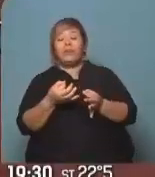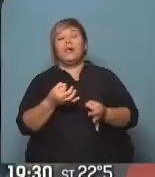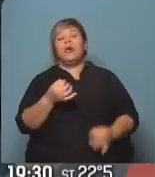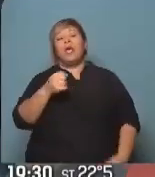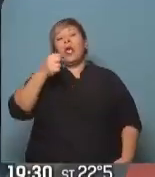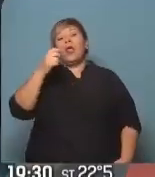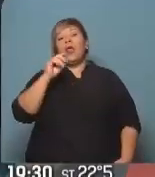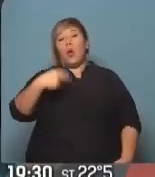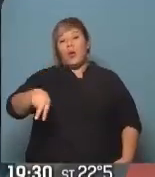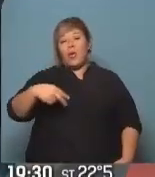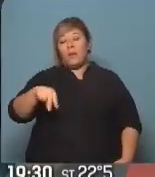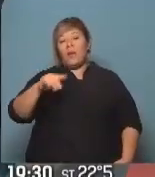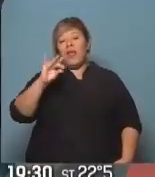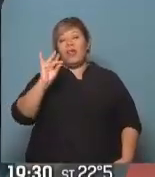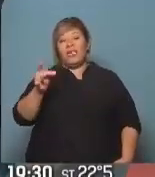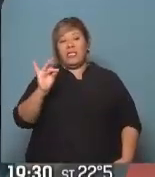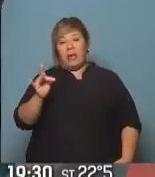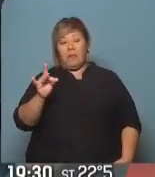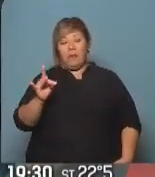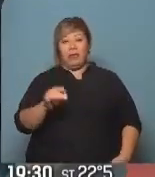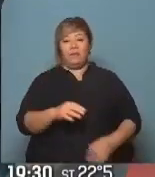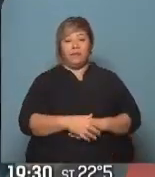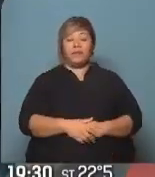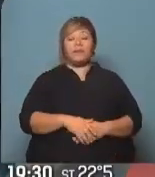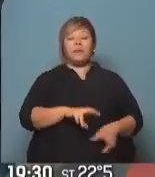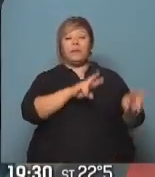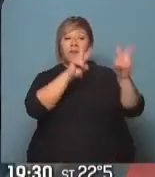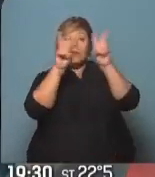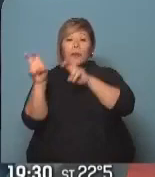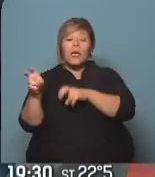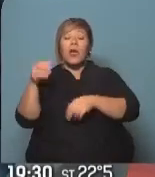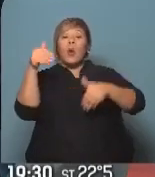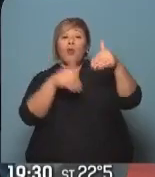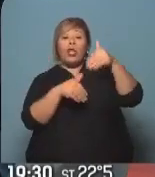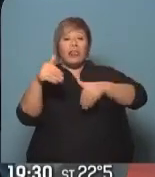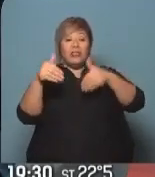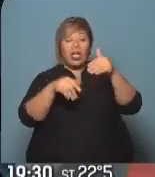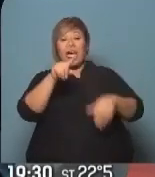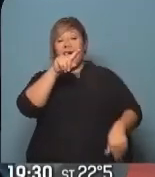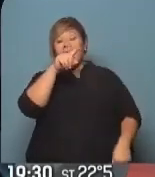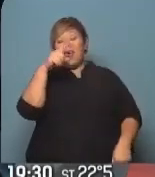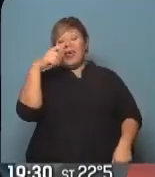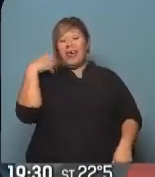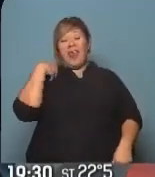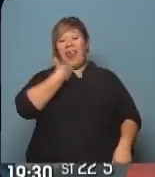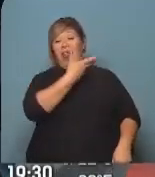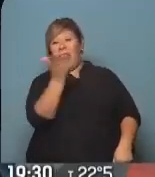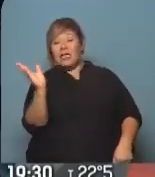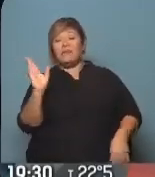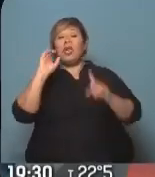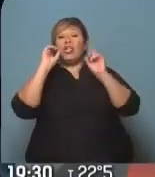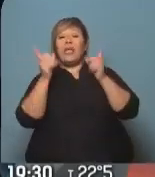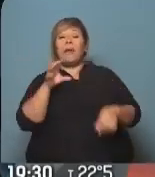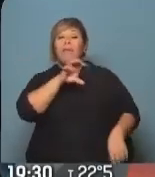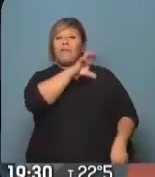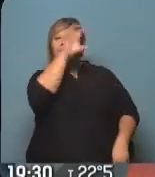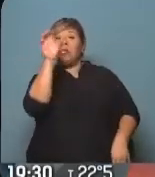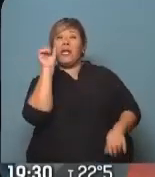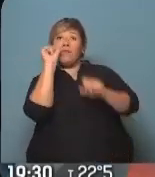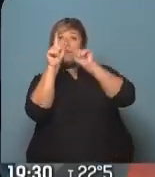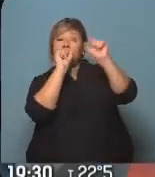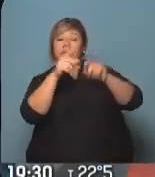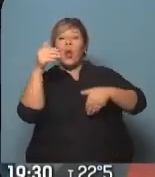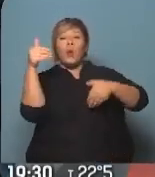2019, año de elecciones, no solamente las generales de presidente aquí en la República Argentina, sino que en cada una de las provincias también habrá elecciones